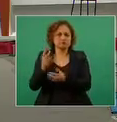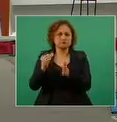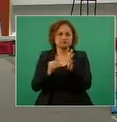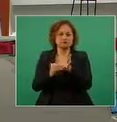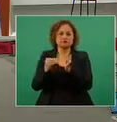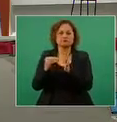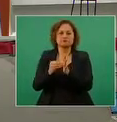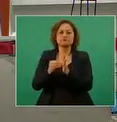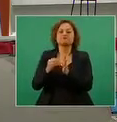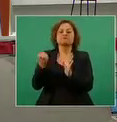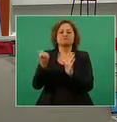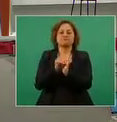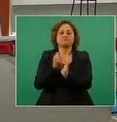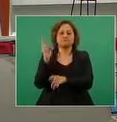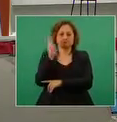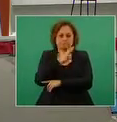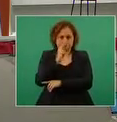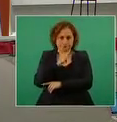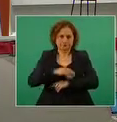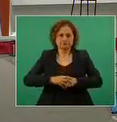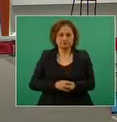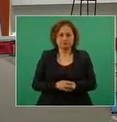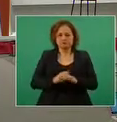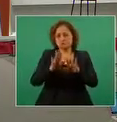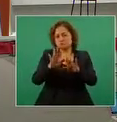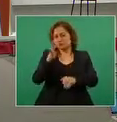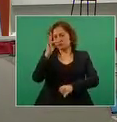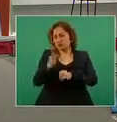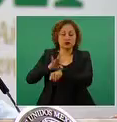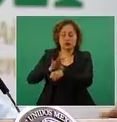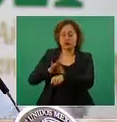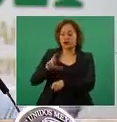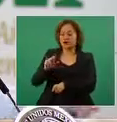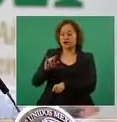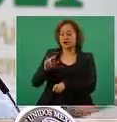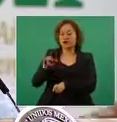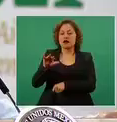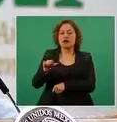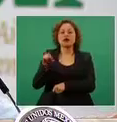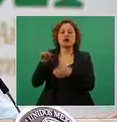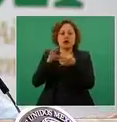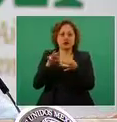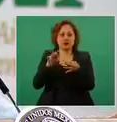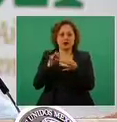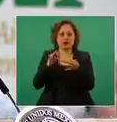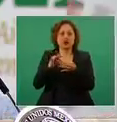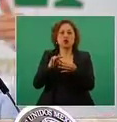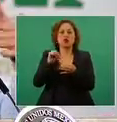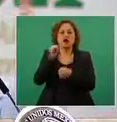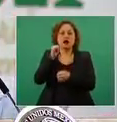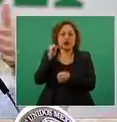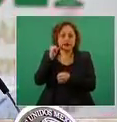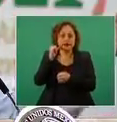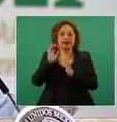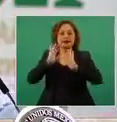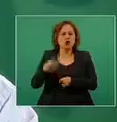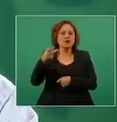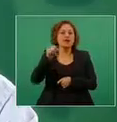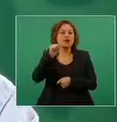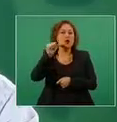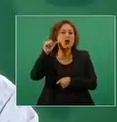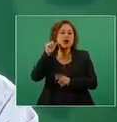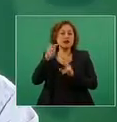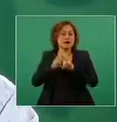estaremos recibiendo. Asimismo, recordó que van 14 semanas continuas de reducción de casos de COVID-19 en México